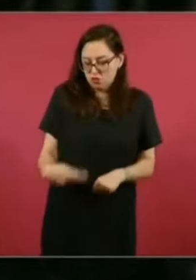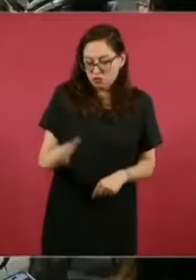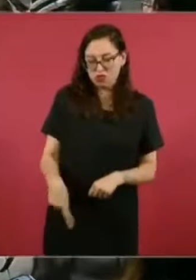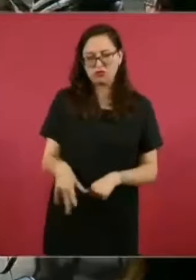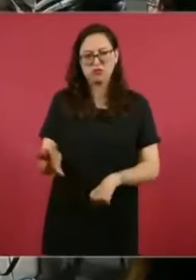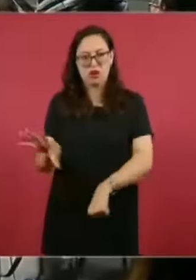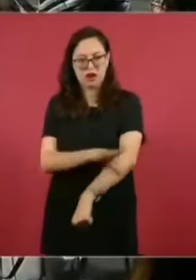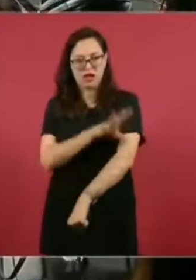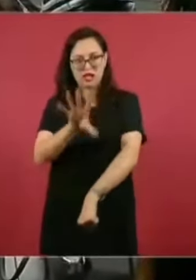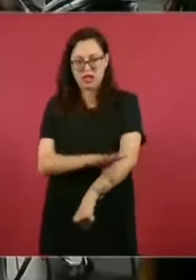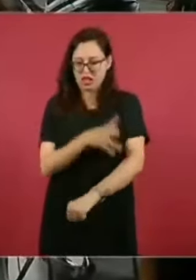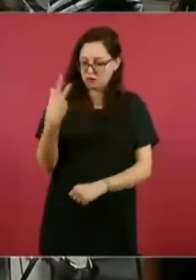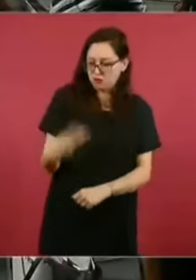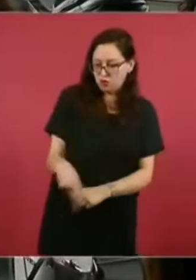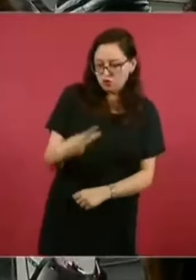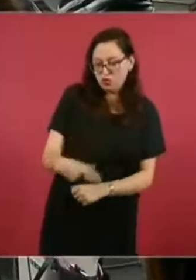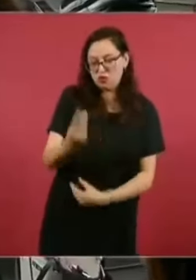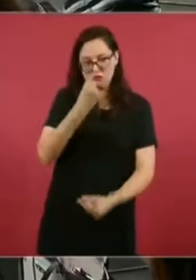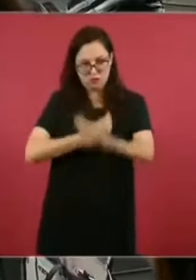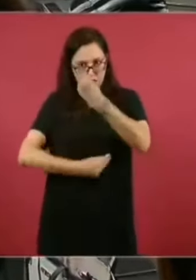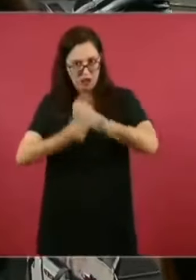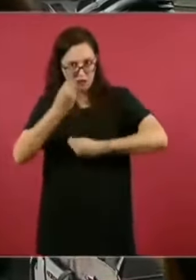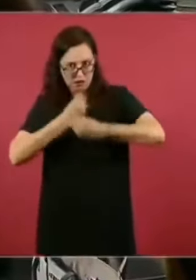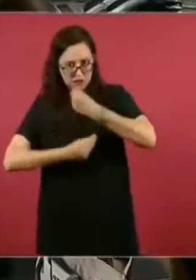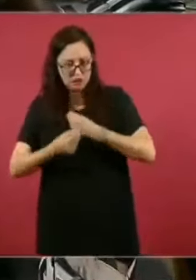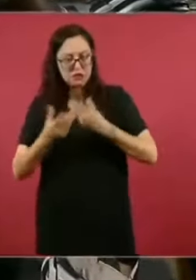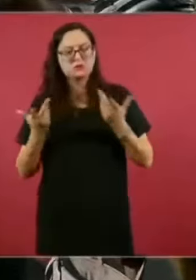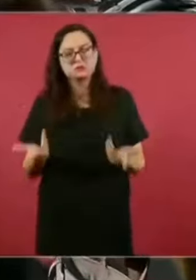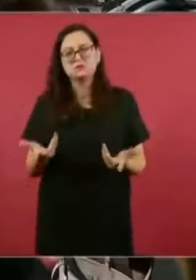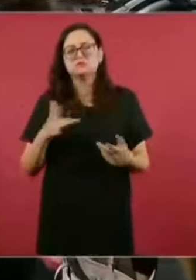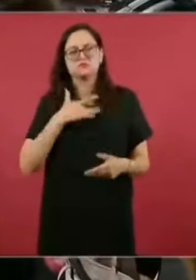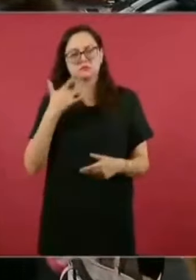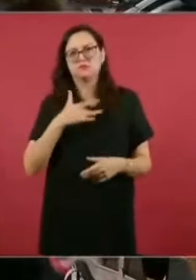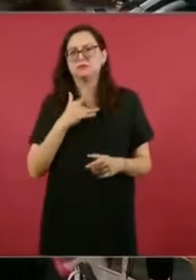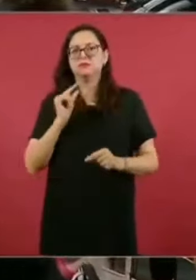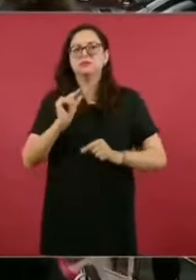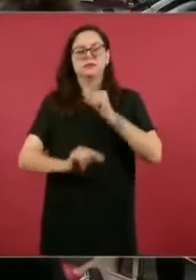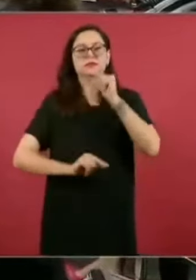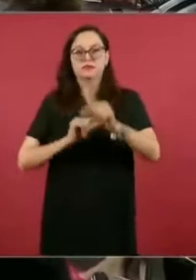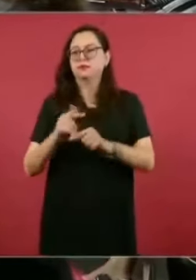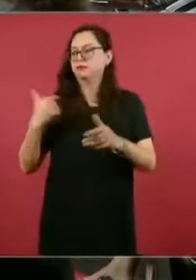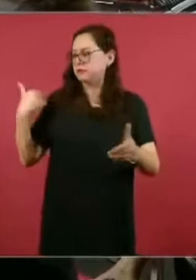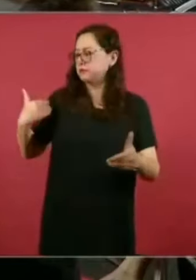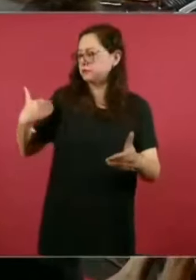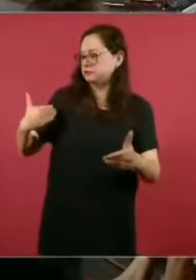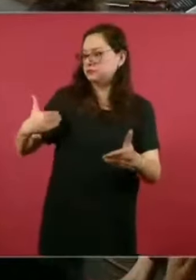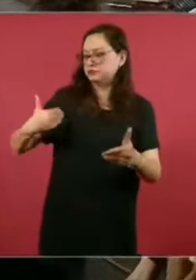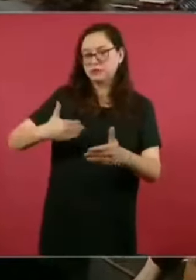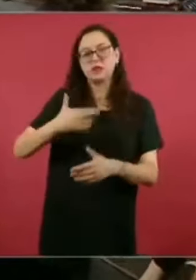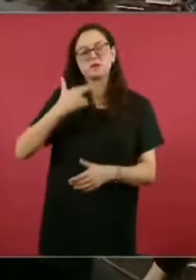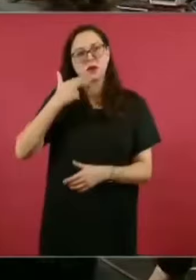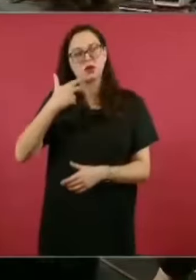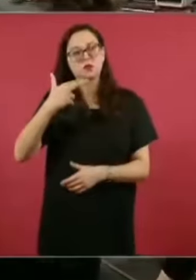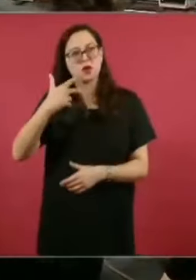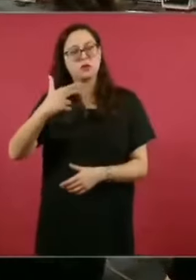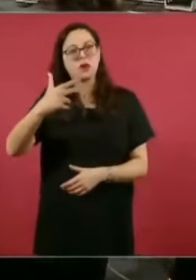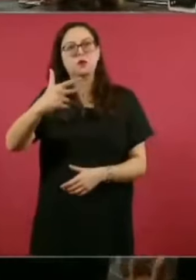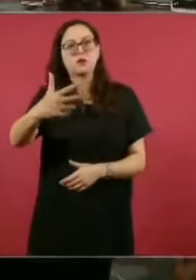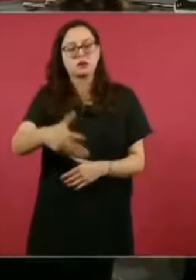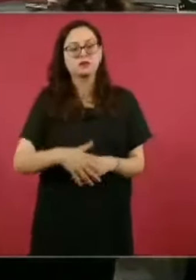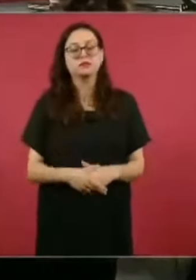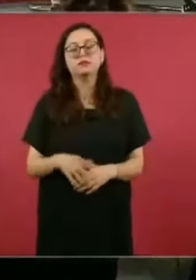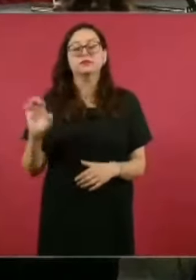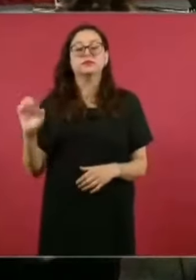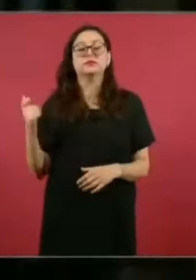Y en lo alimentario, en lo energético se va consiguiendo, entre paréntesis, el gobernador Ocaña, exgobernador de